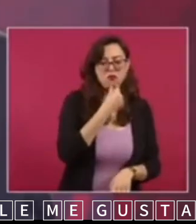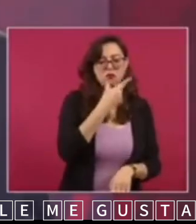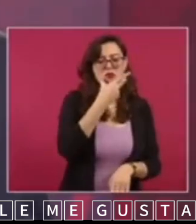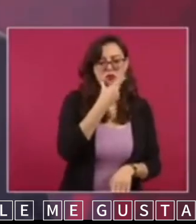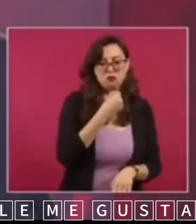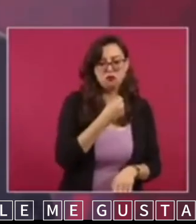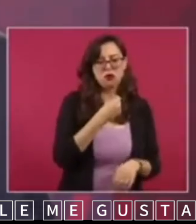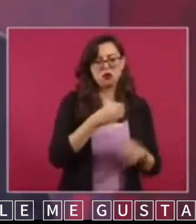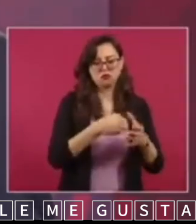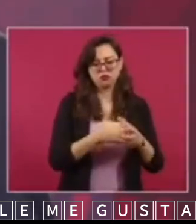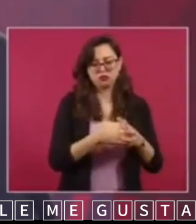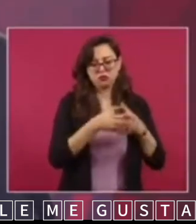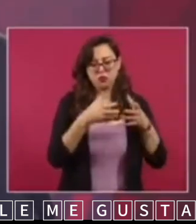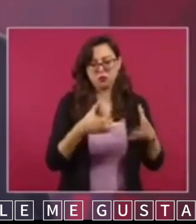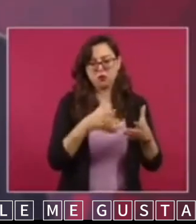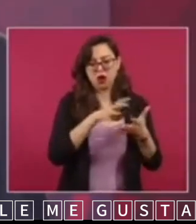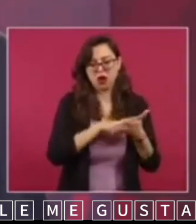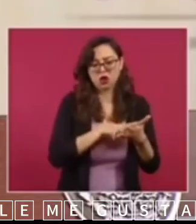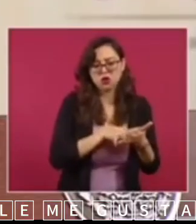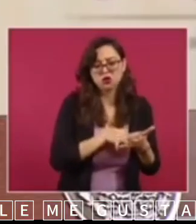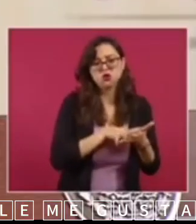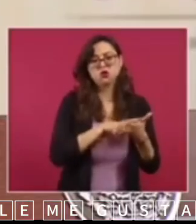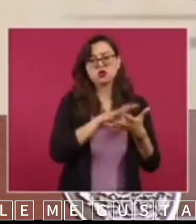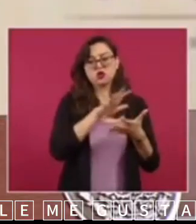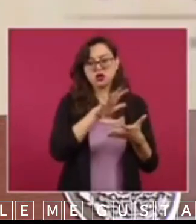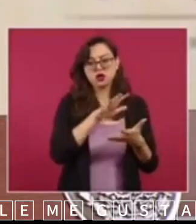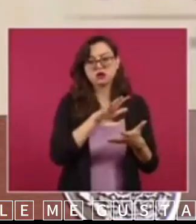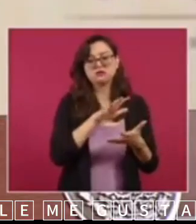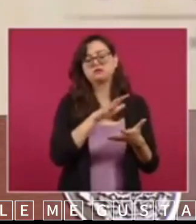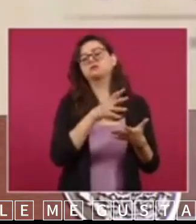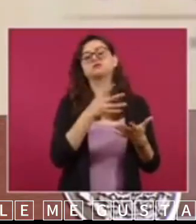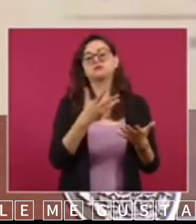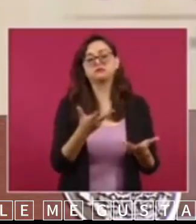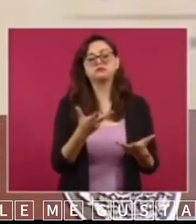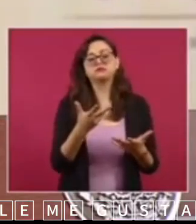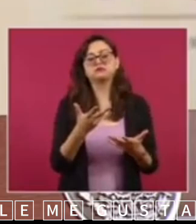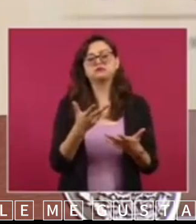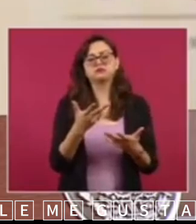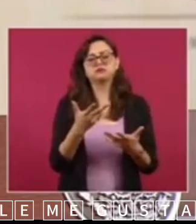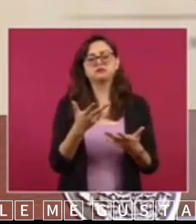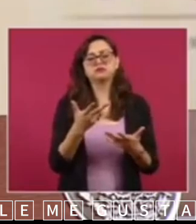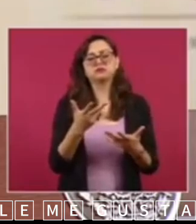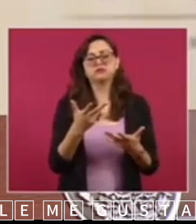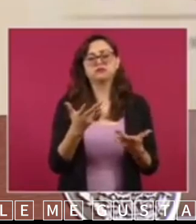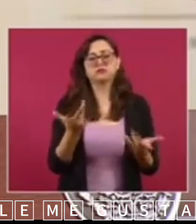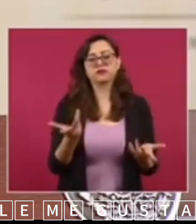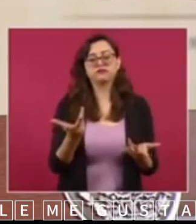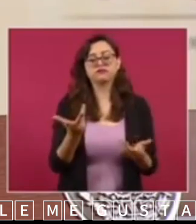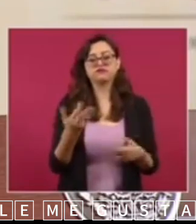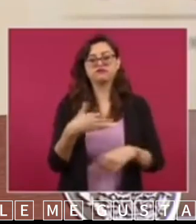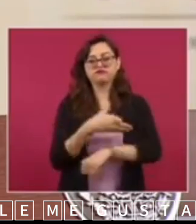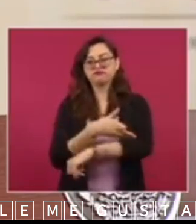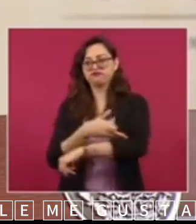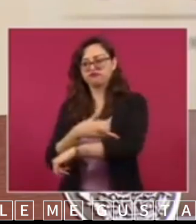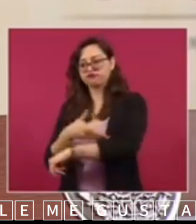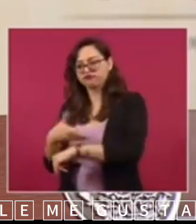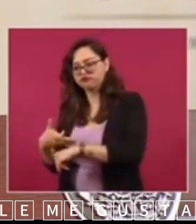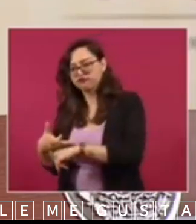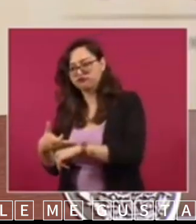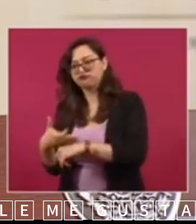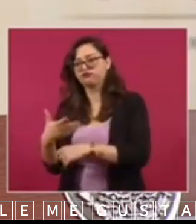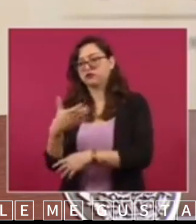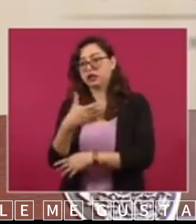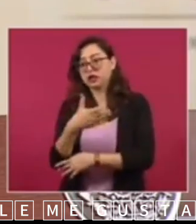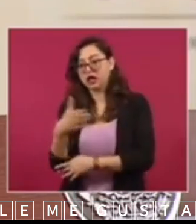aunque siempre ha trabajado el hombre y la mujer y la familia en la